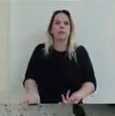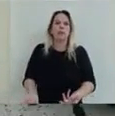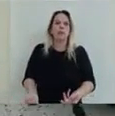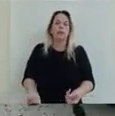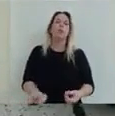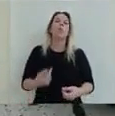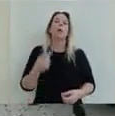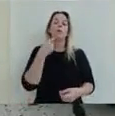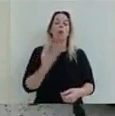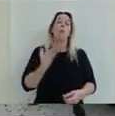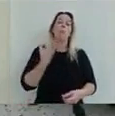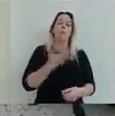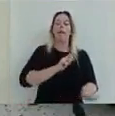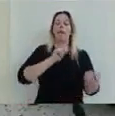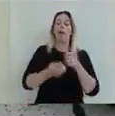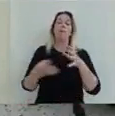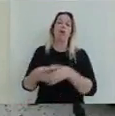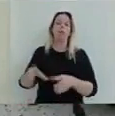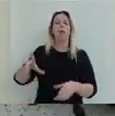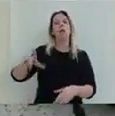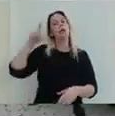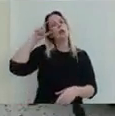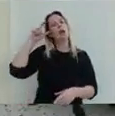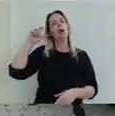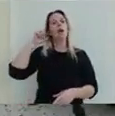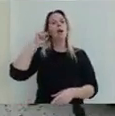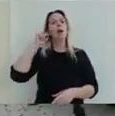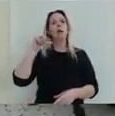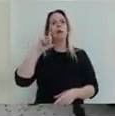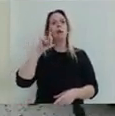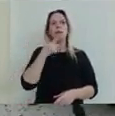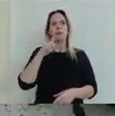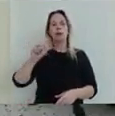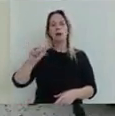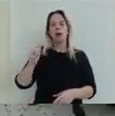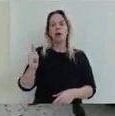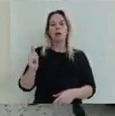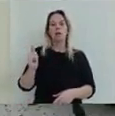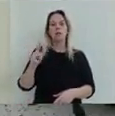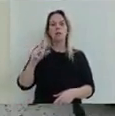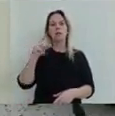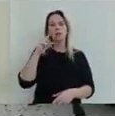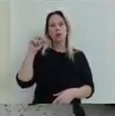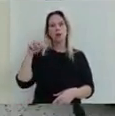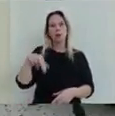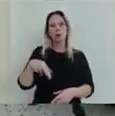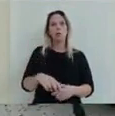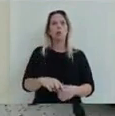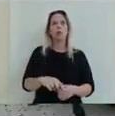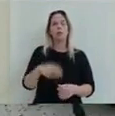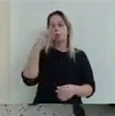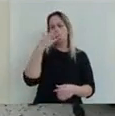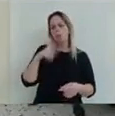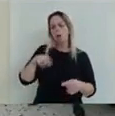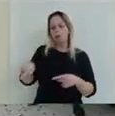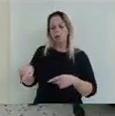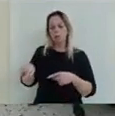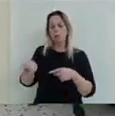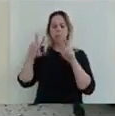comisión de legislación y entonces ahí podamos, una vez que tengamos todas estas herramientas que vamos a necesitar y